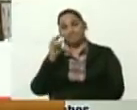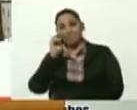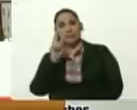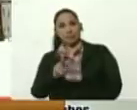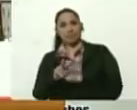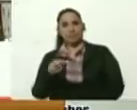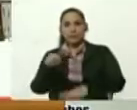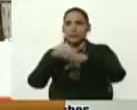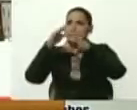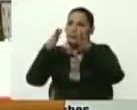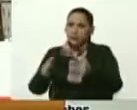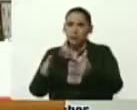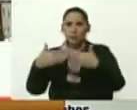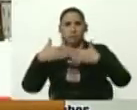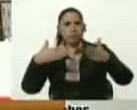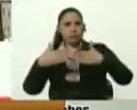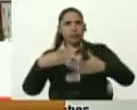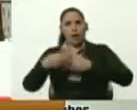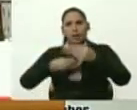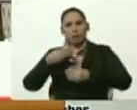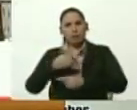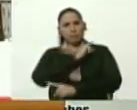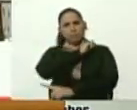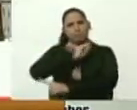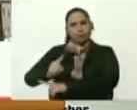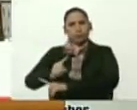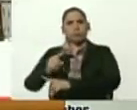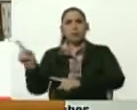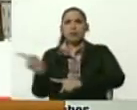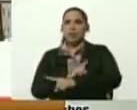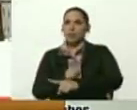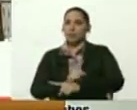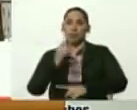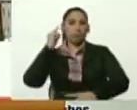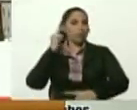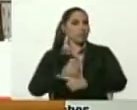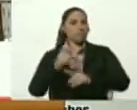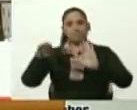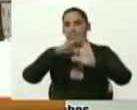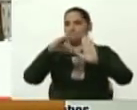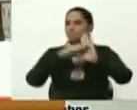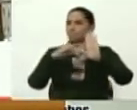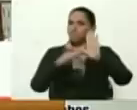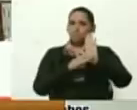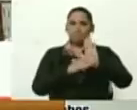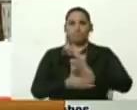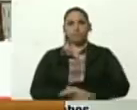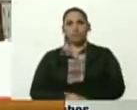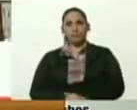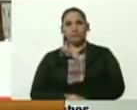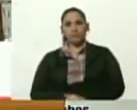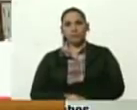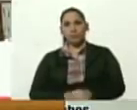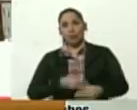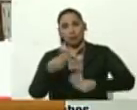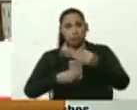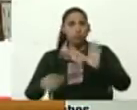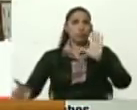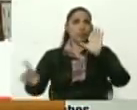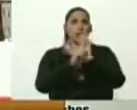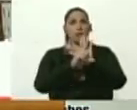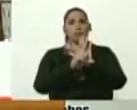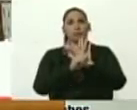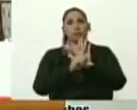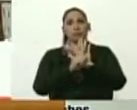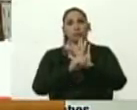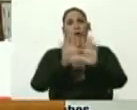está actuando y que lo hará con la debida garantía que establece nuestra Constitución